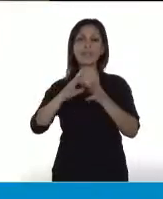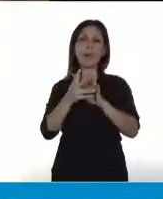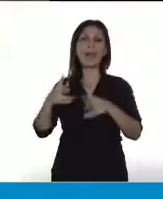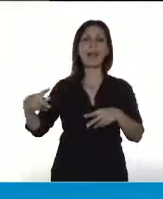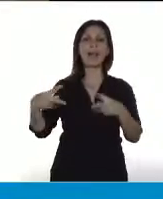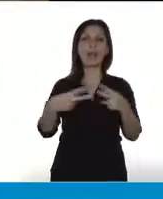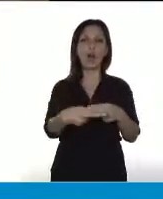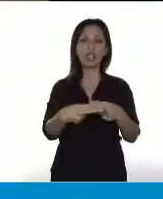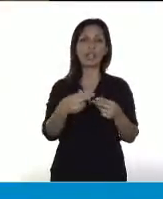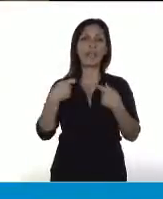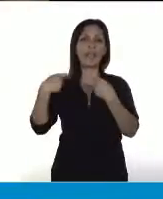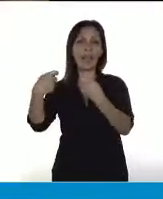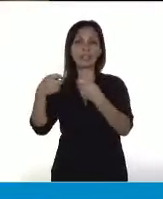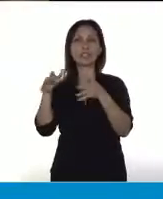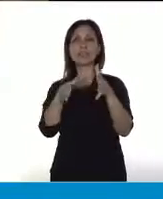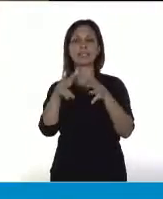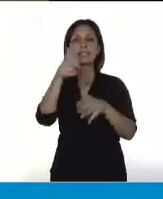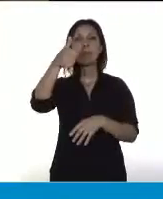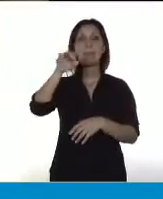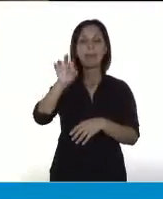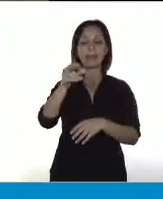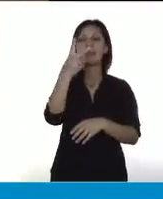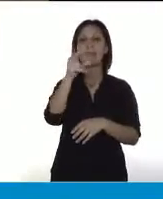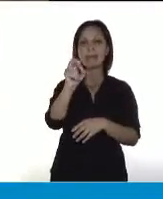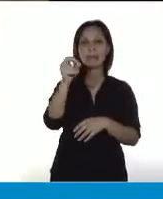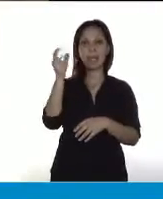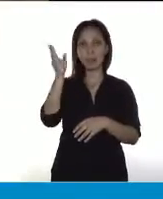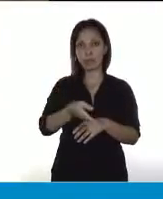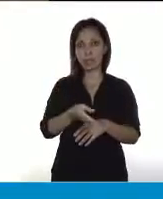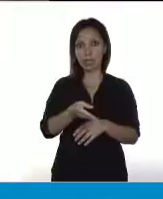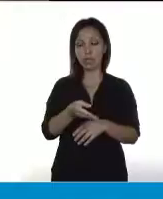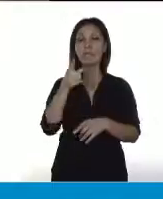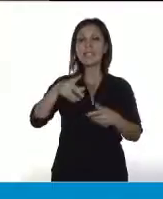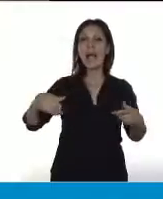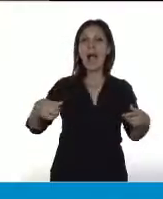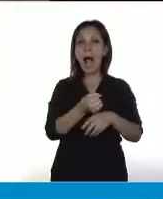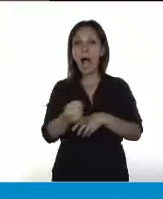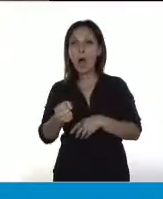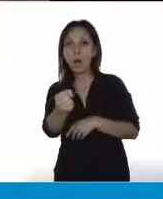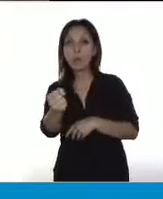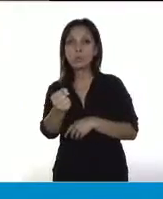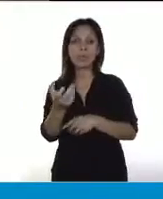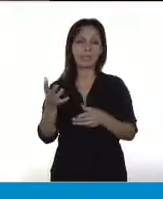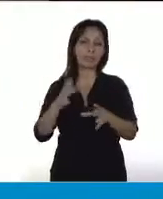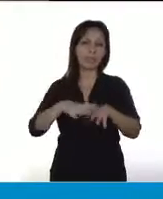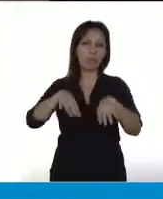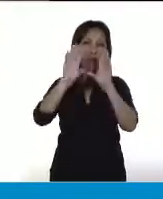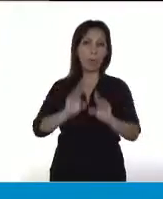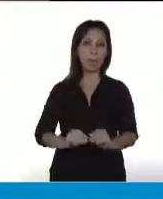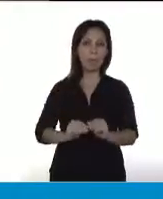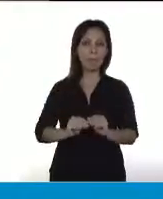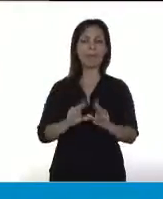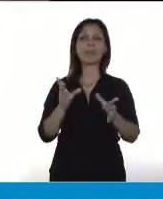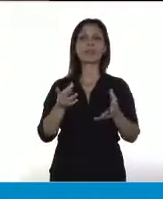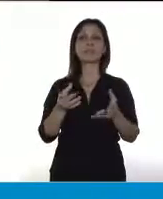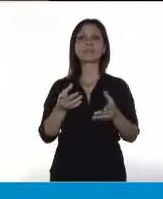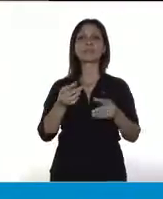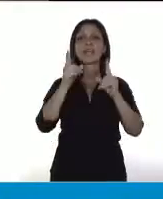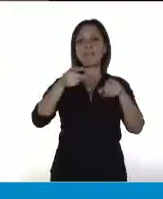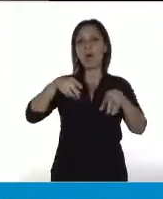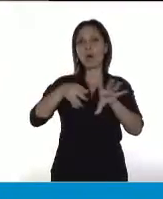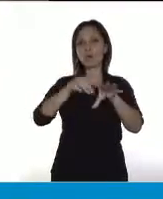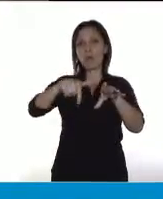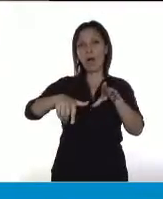de cerca de 20 puntos, es decir, un ajuste en toda la línea. En medio, además de la crisis